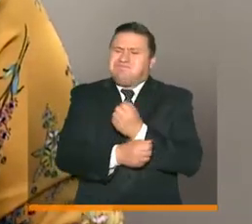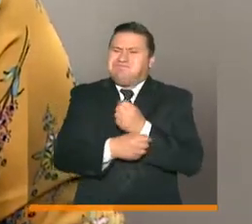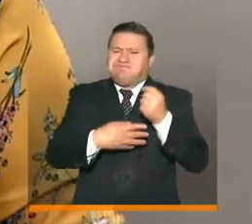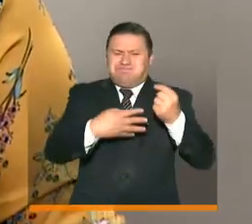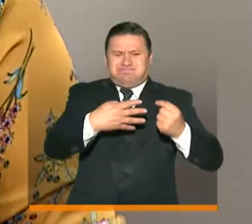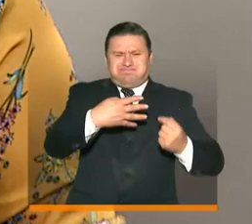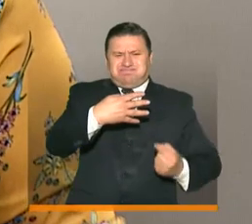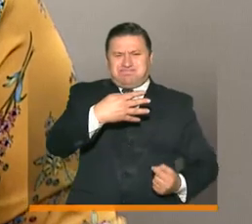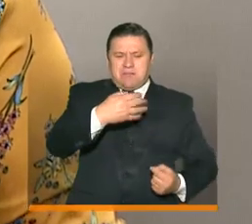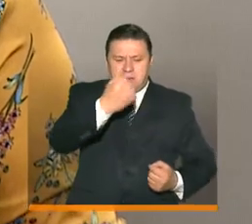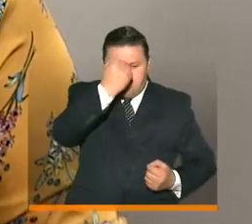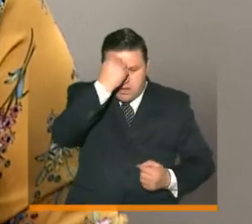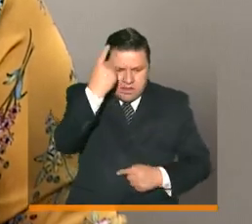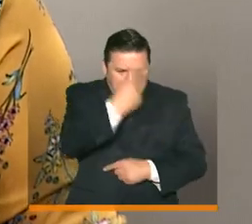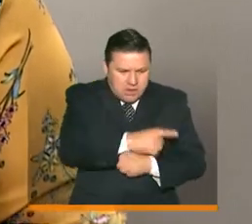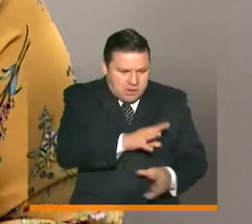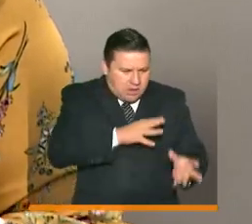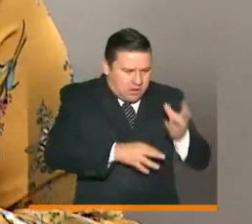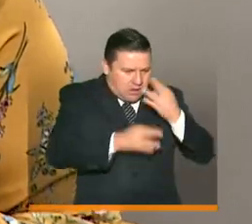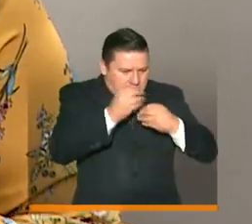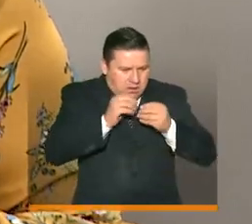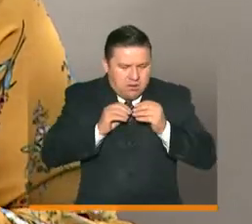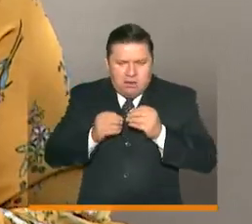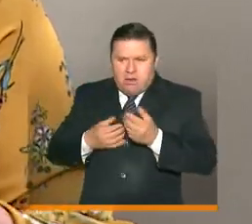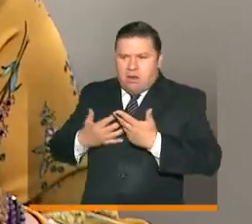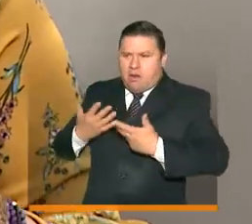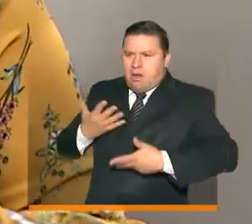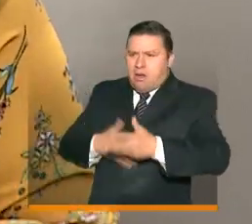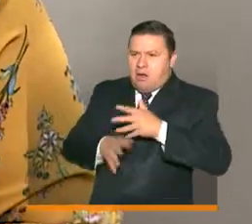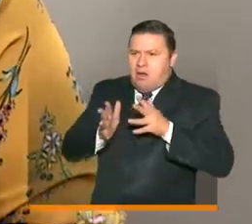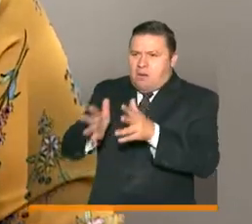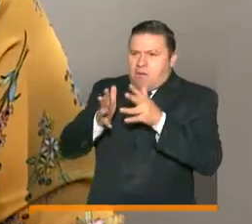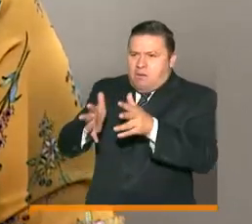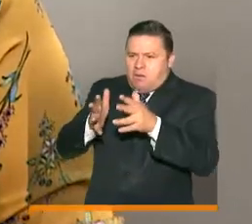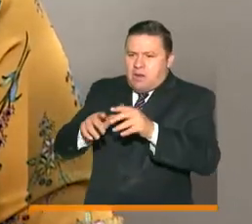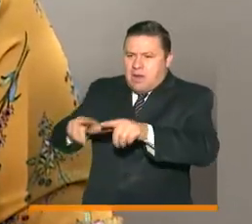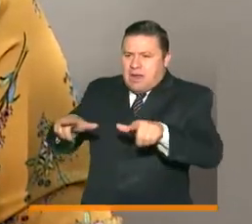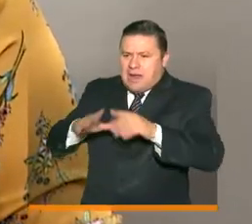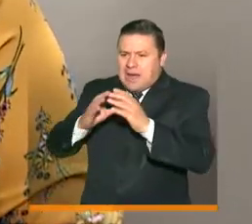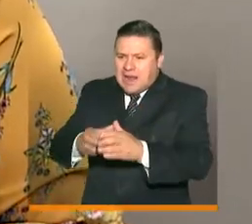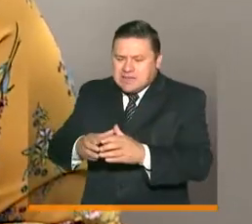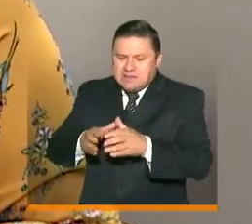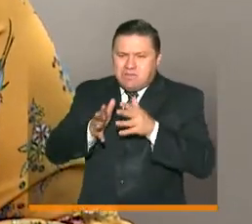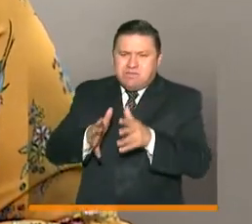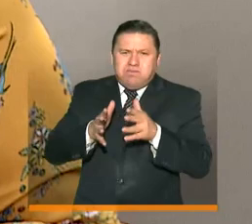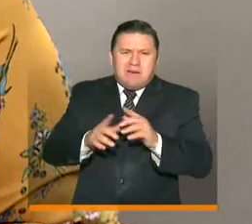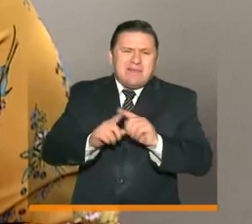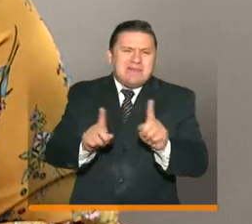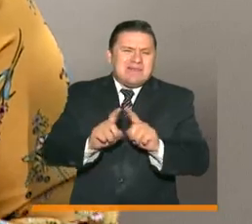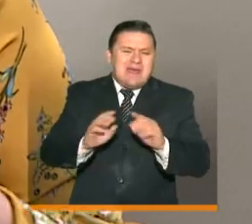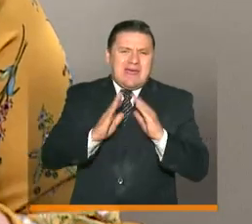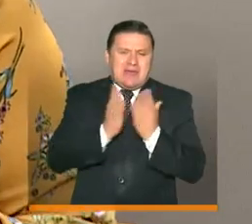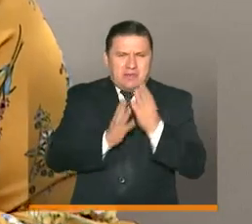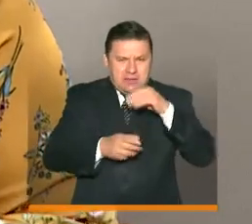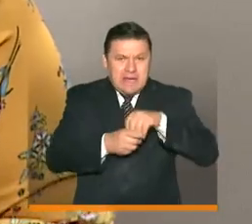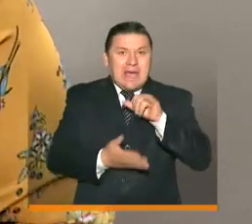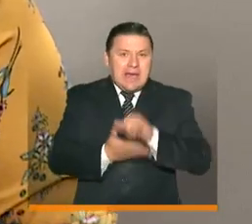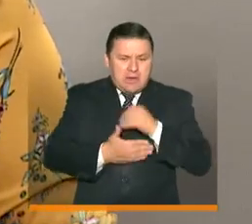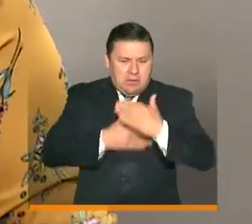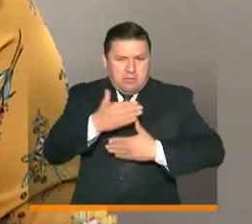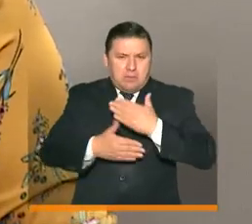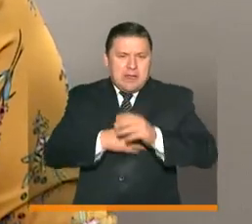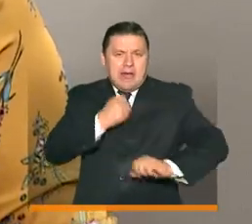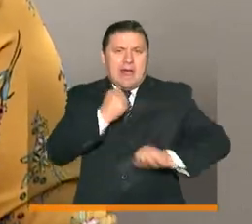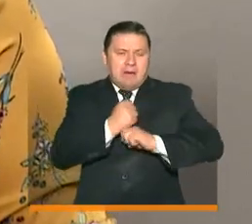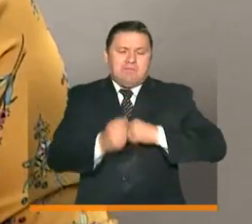las áreas que los maestros día a día ponen en juego en cada una de las aulas y en el quehacer en la educación en Colombia, y que con estos procesos de